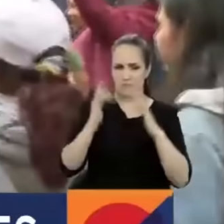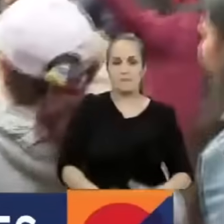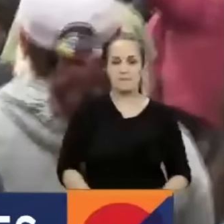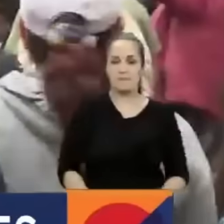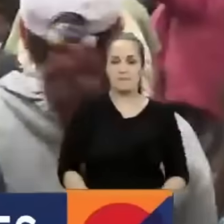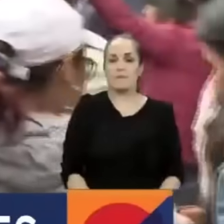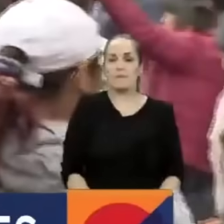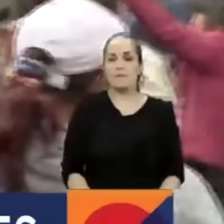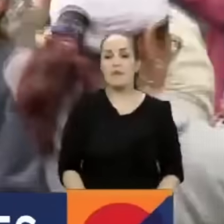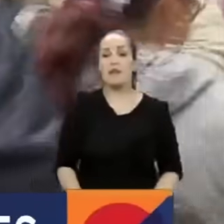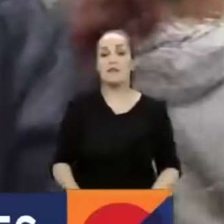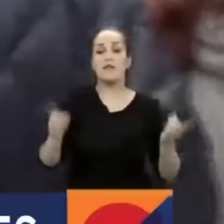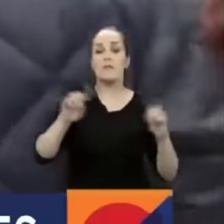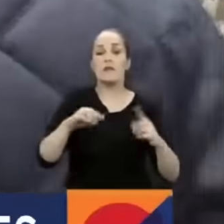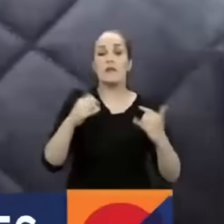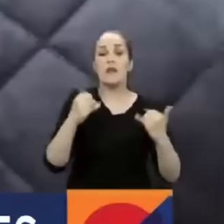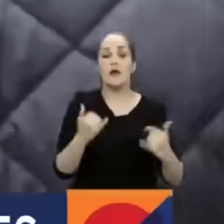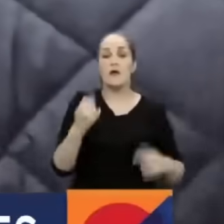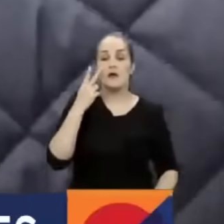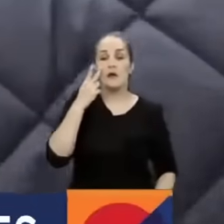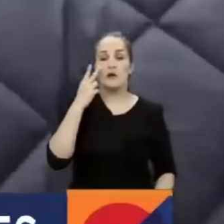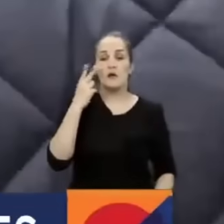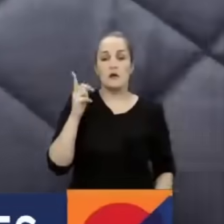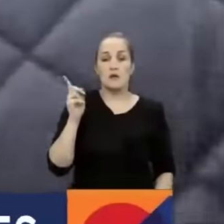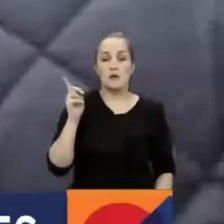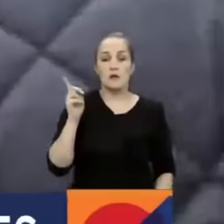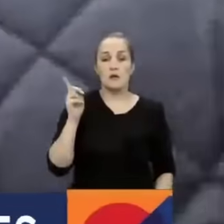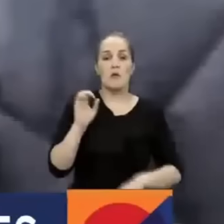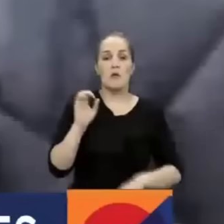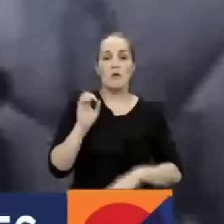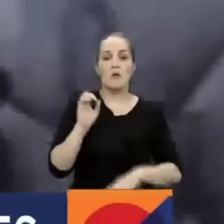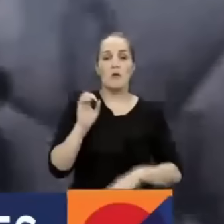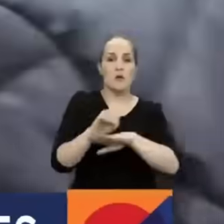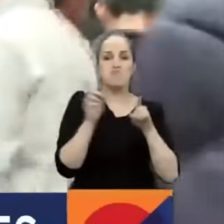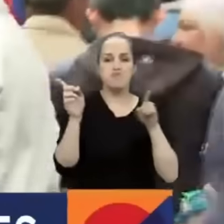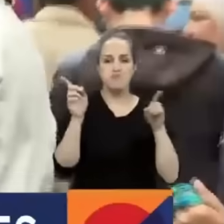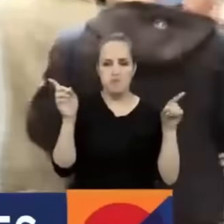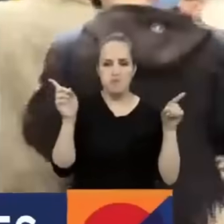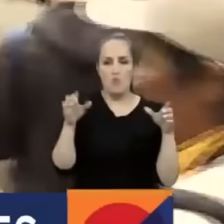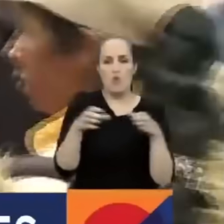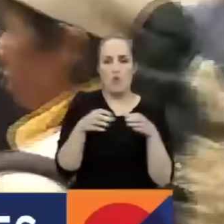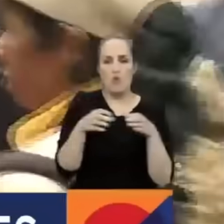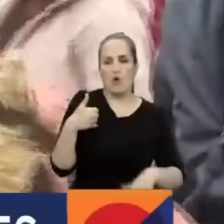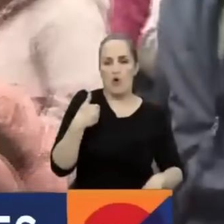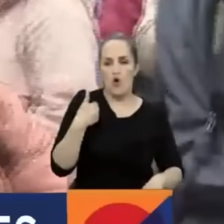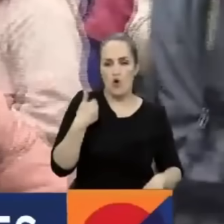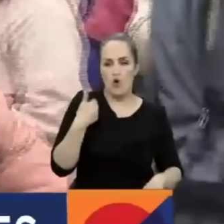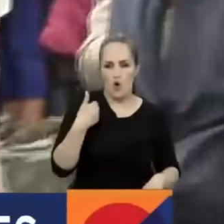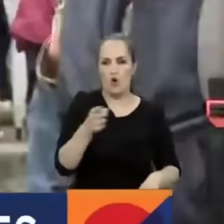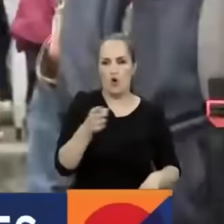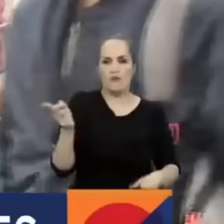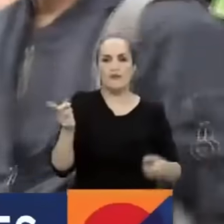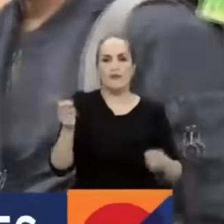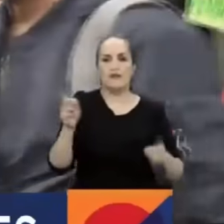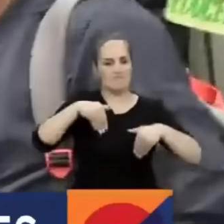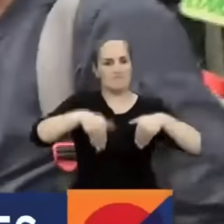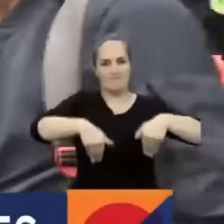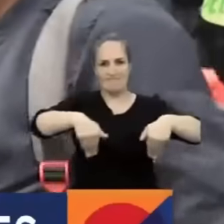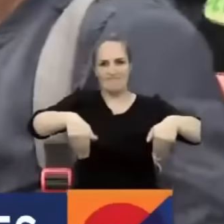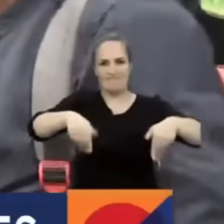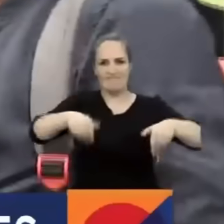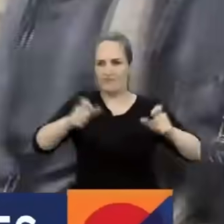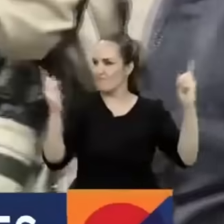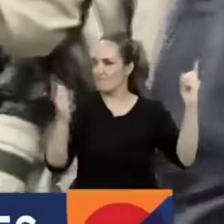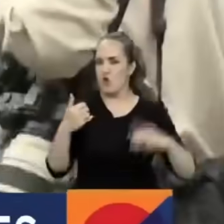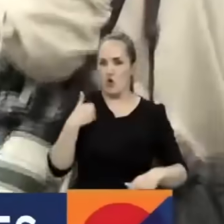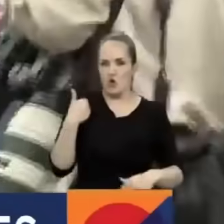En este momento también estamos observando organizaciones de jóvenes, mucha presencia de jóvenes estudiantes